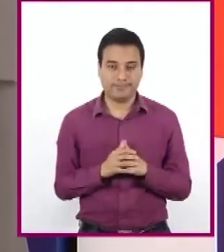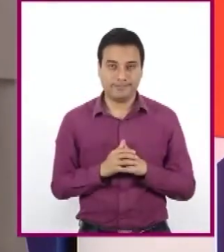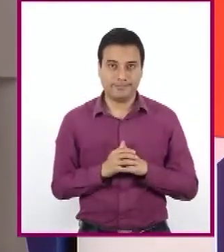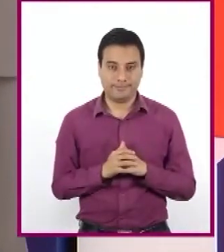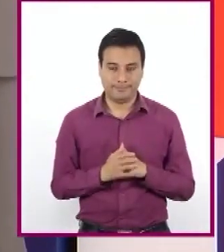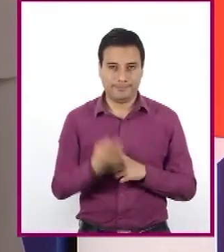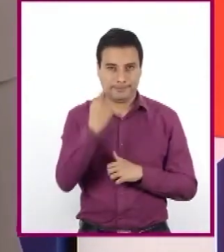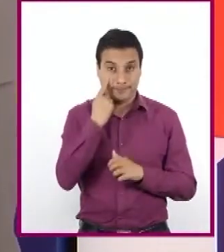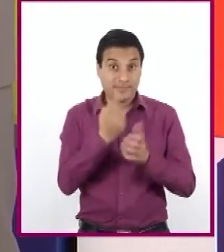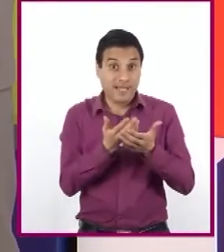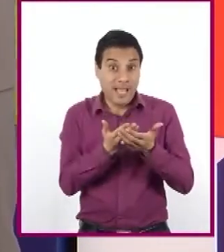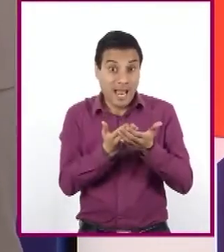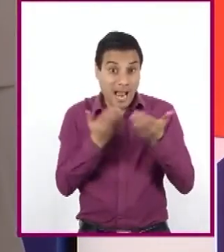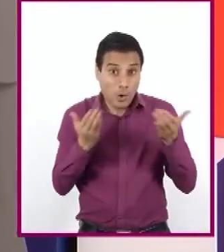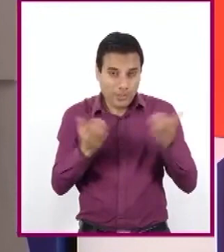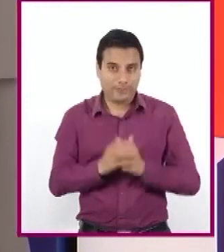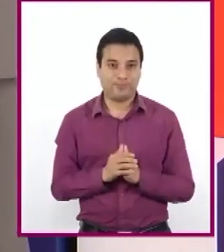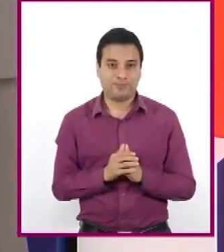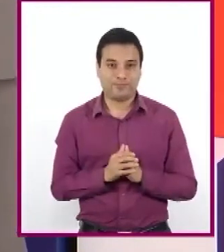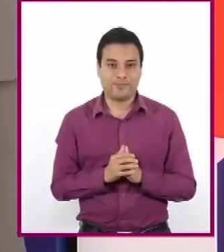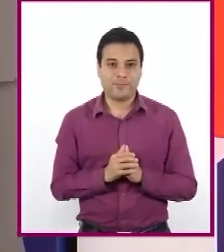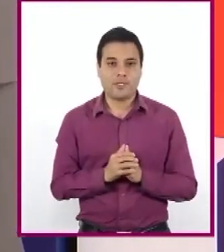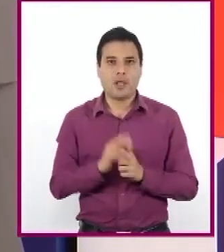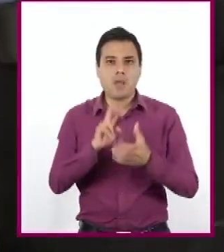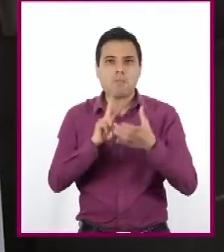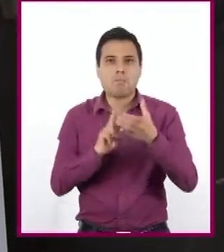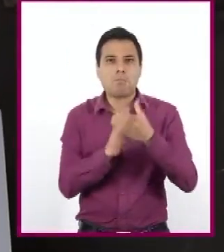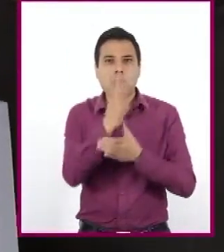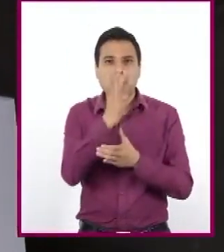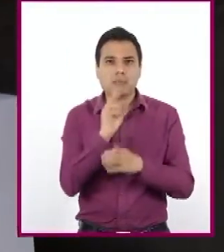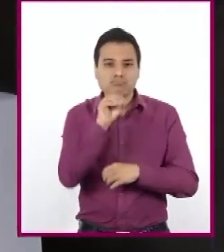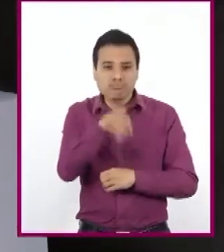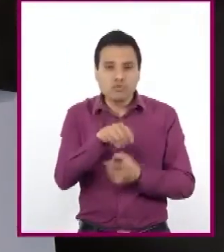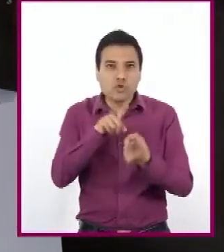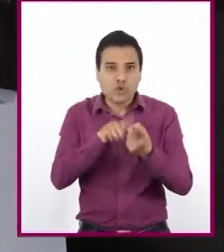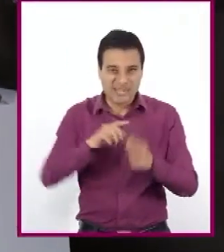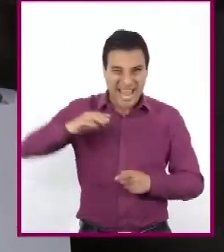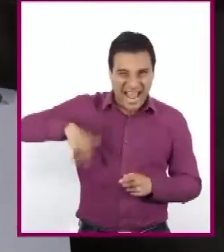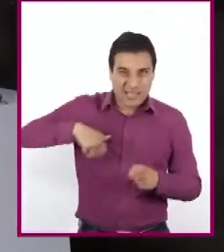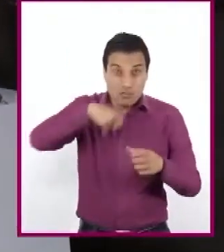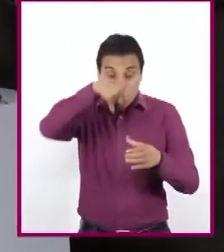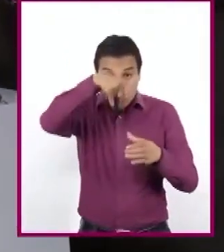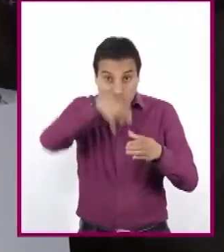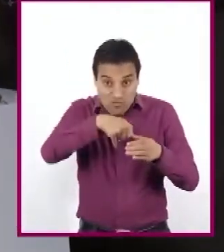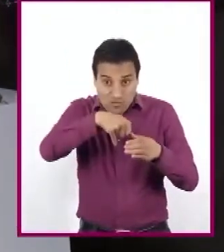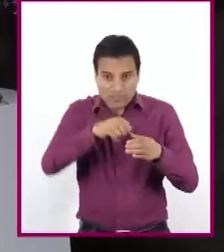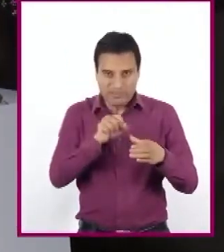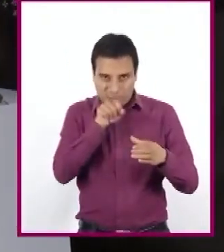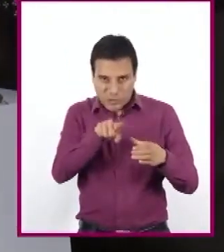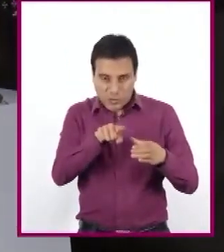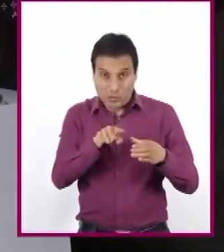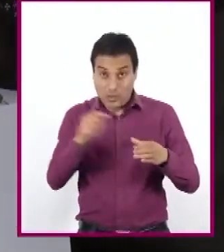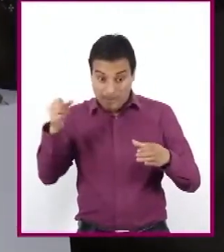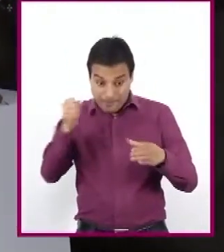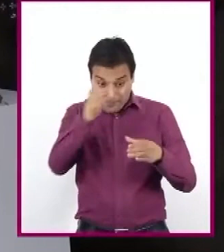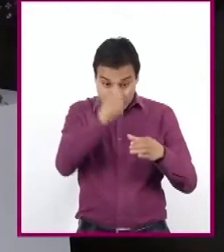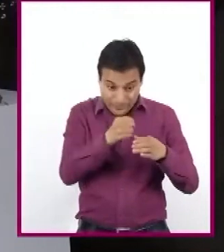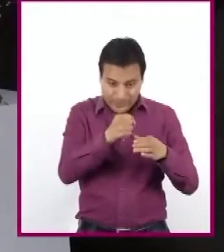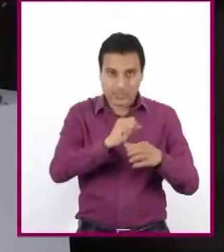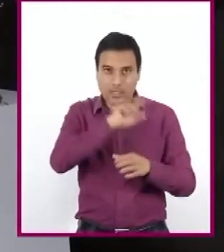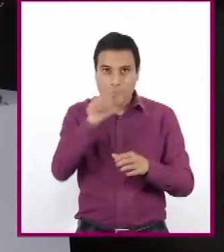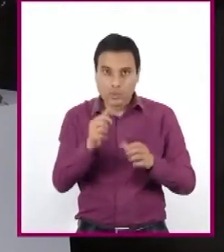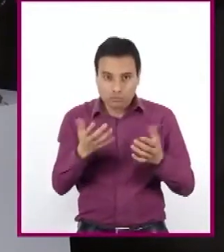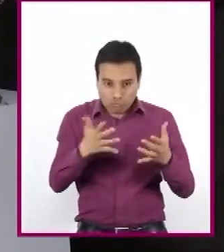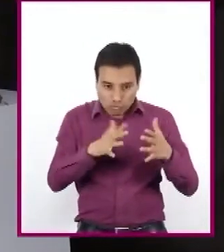colocar su planta en el orificio que realizaron y lo van a cubrir con tierra. No aplastar, únicamente